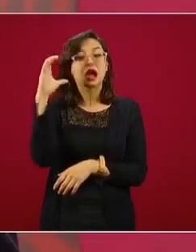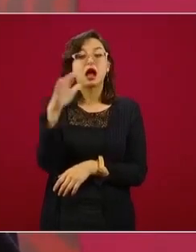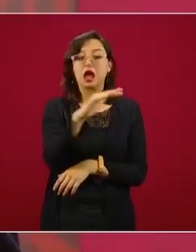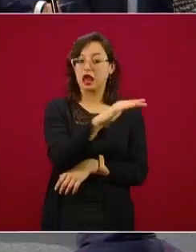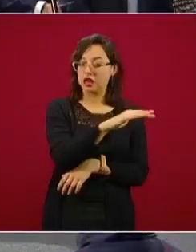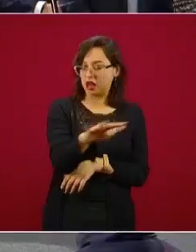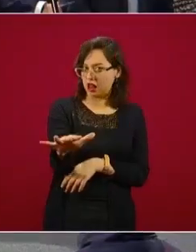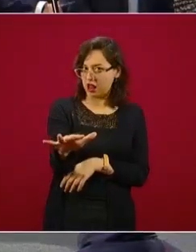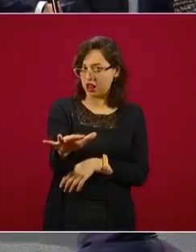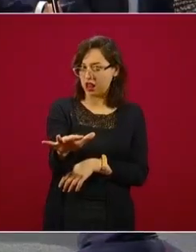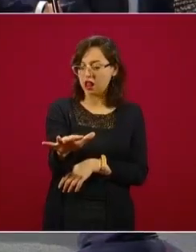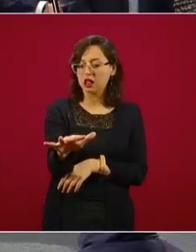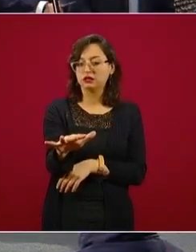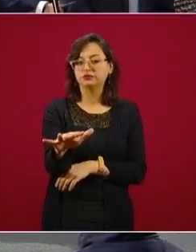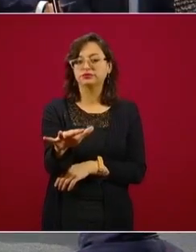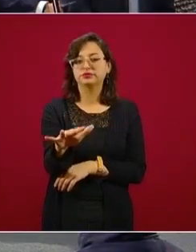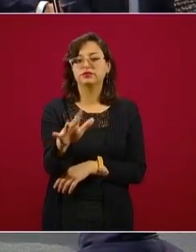general,